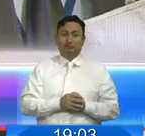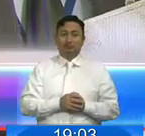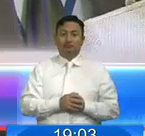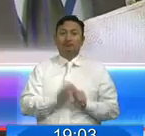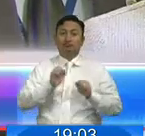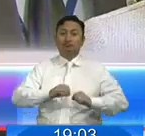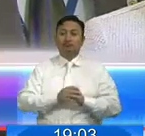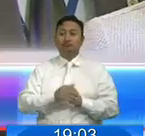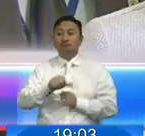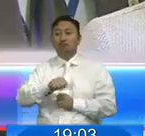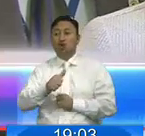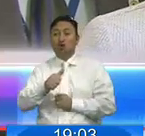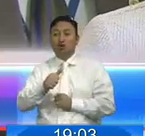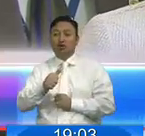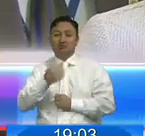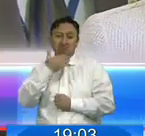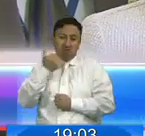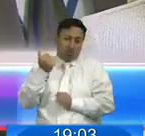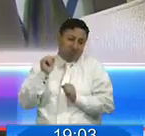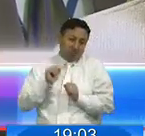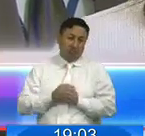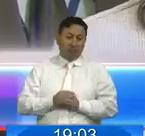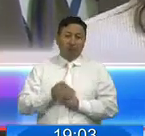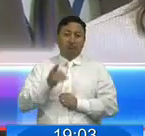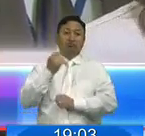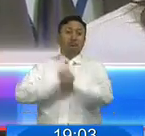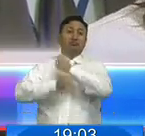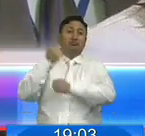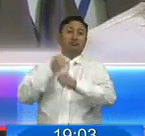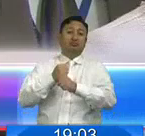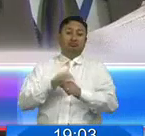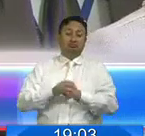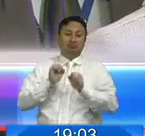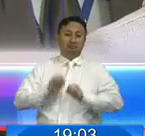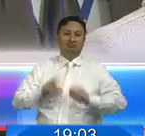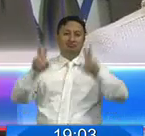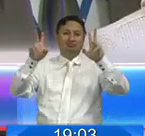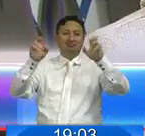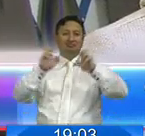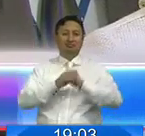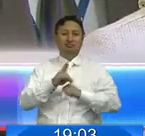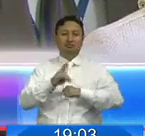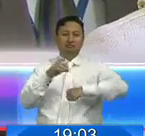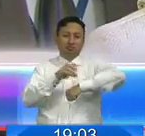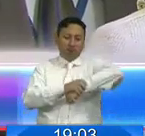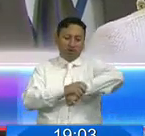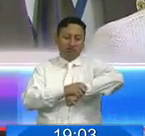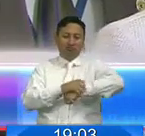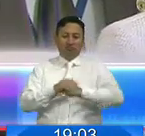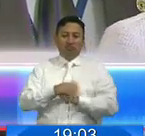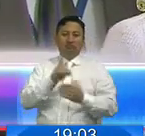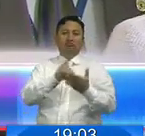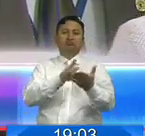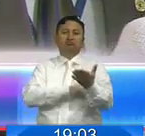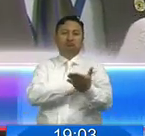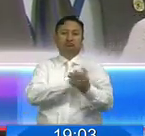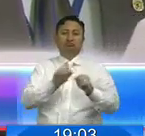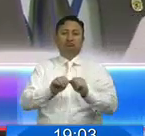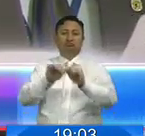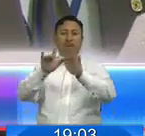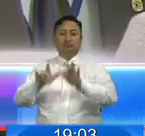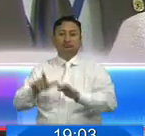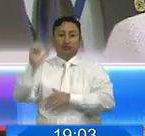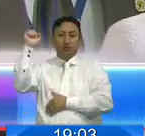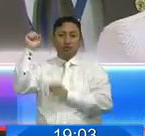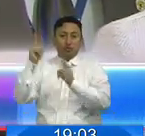que hay otras que pueden ser más útiles. Creo que el año pasado se habló de esta especie de dispositivos y es un proyecto que tiene la Secretaría de